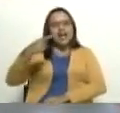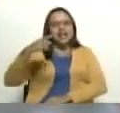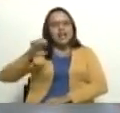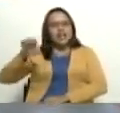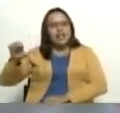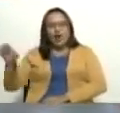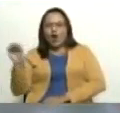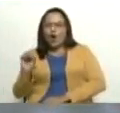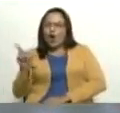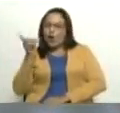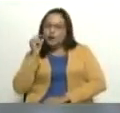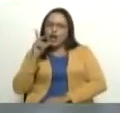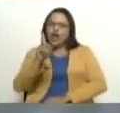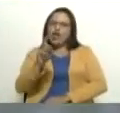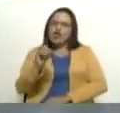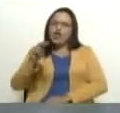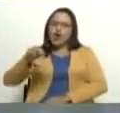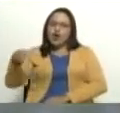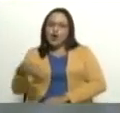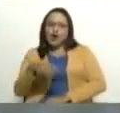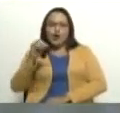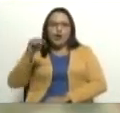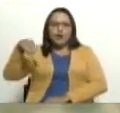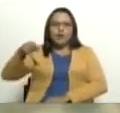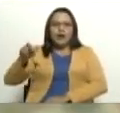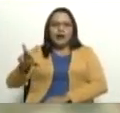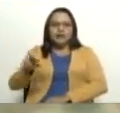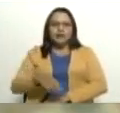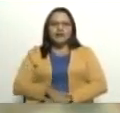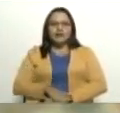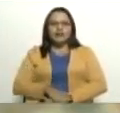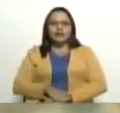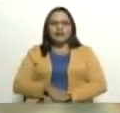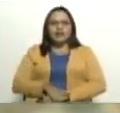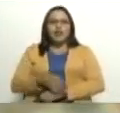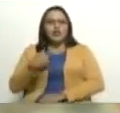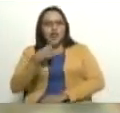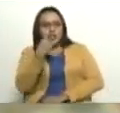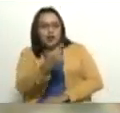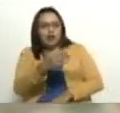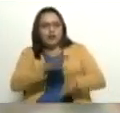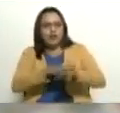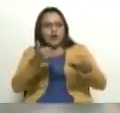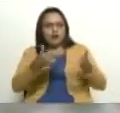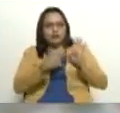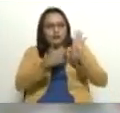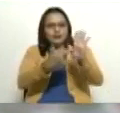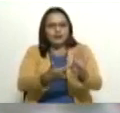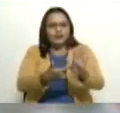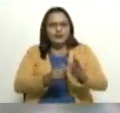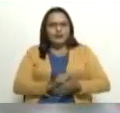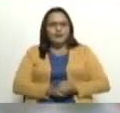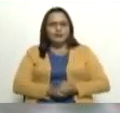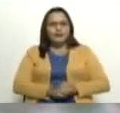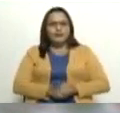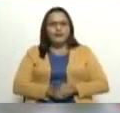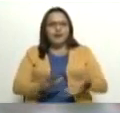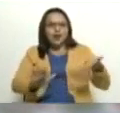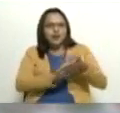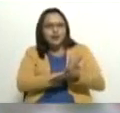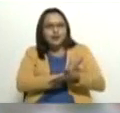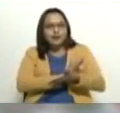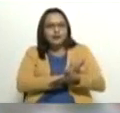música agradable, chévere. Bonita. Te lo digo porque el material que vamos a presentar a continuación es de una serie